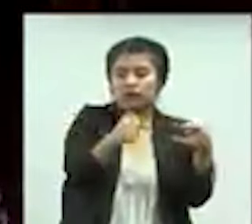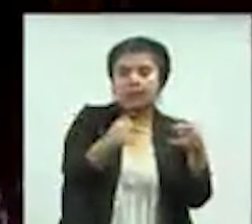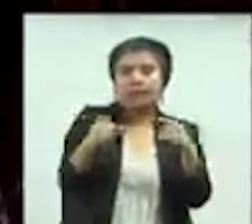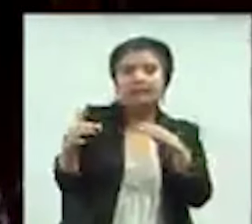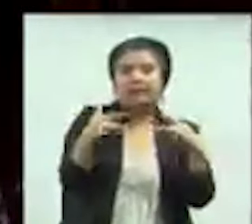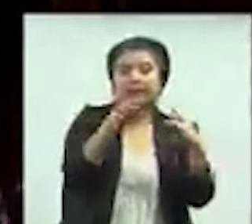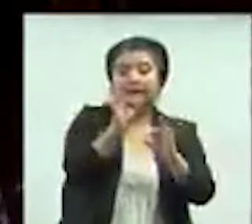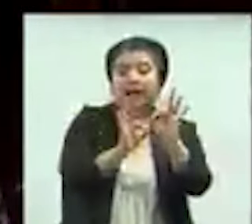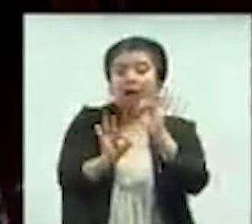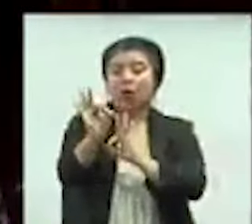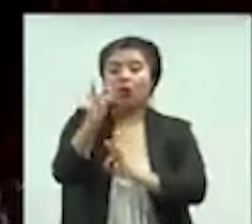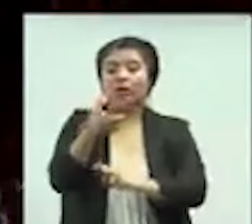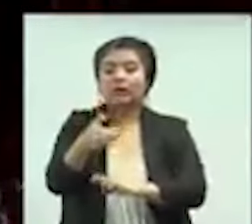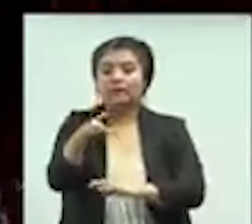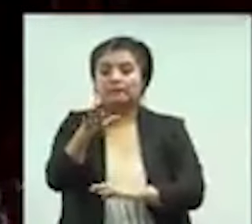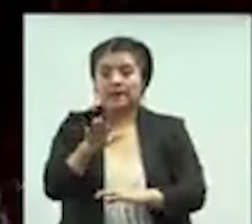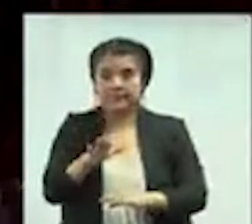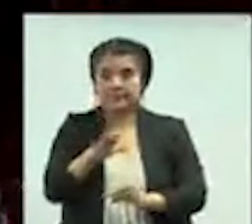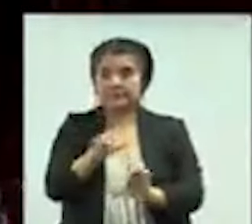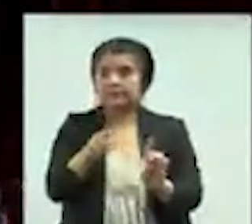pacífica?